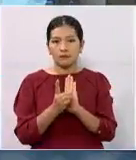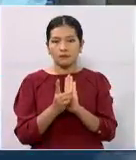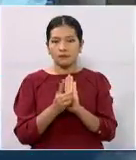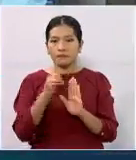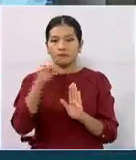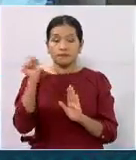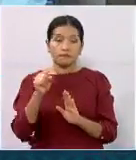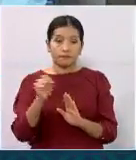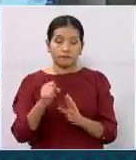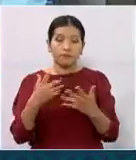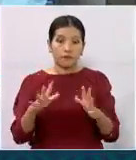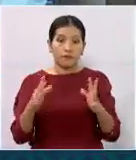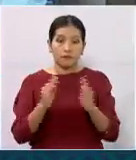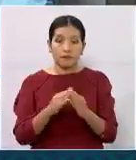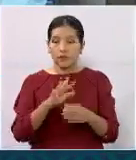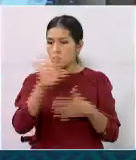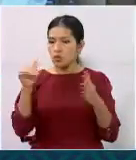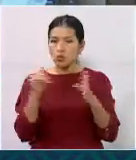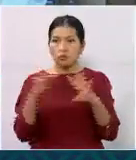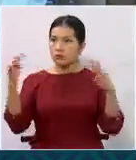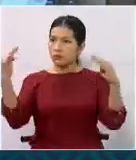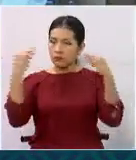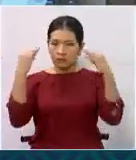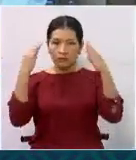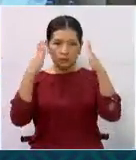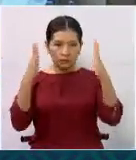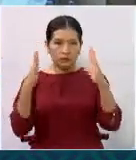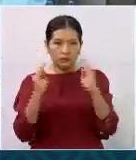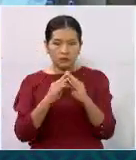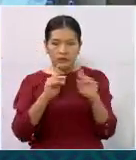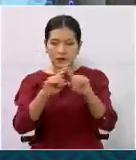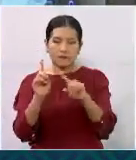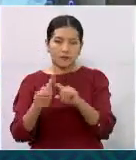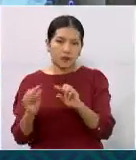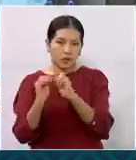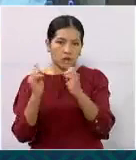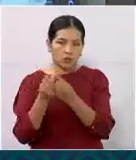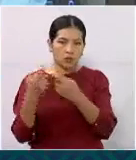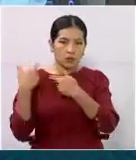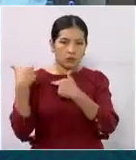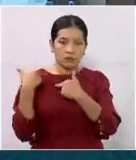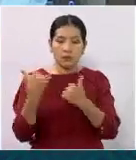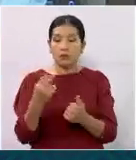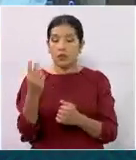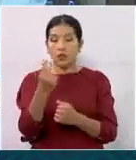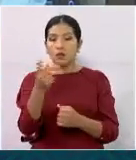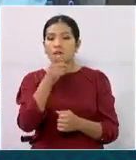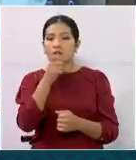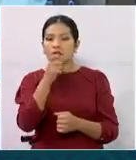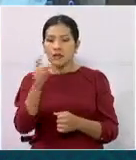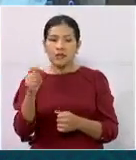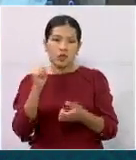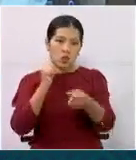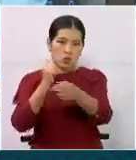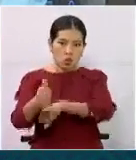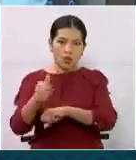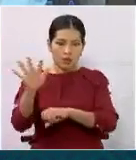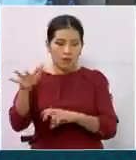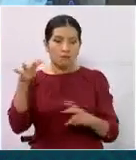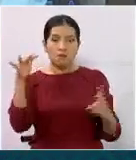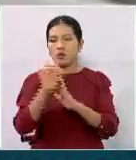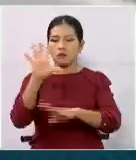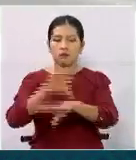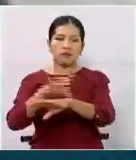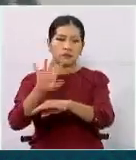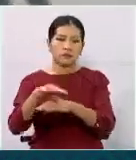Obviamente bajo la mirada de todas las instancias competentes, estos menores han sido... Por 8 horas, bajo las